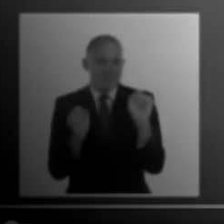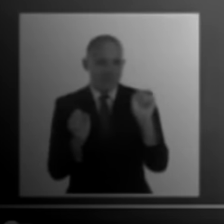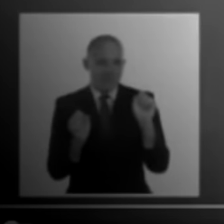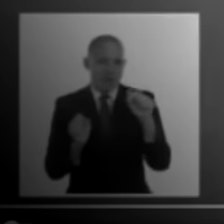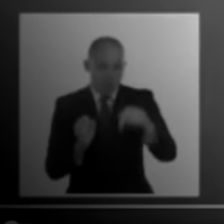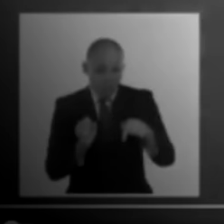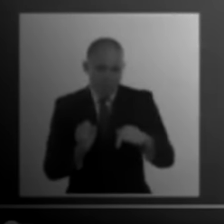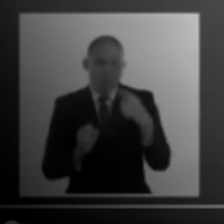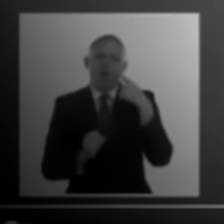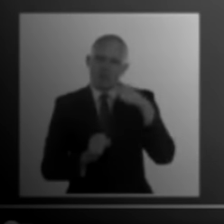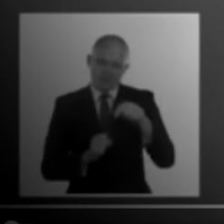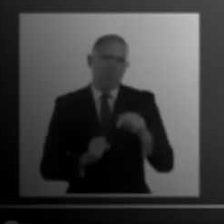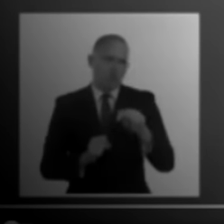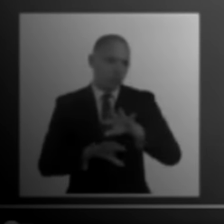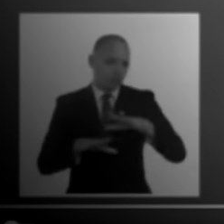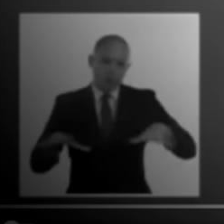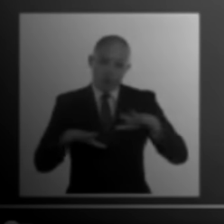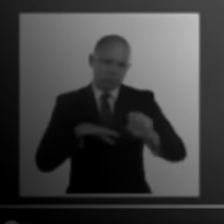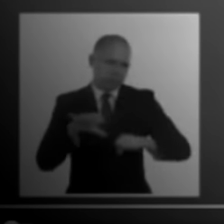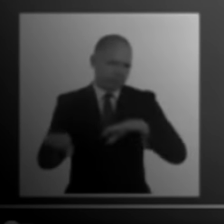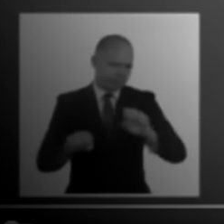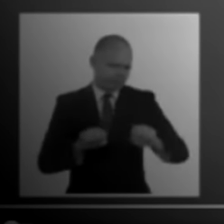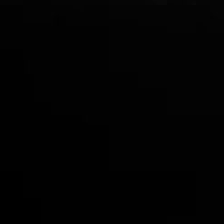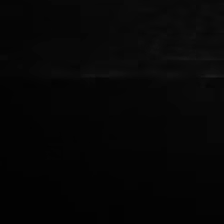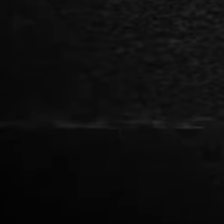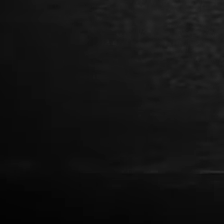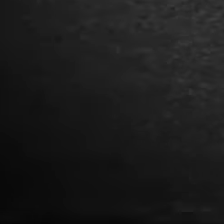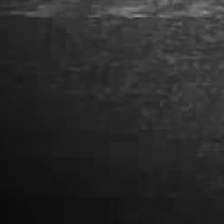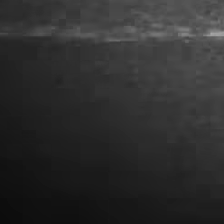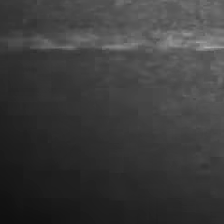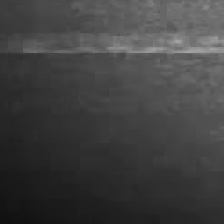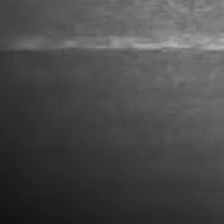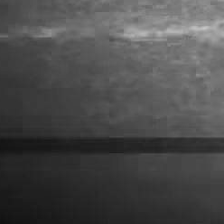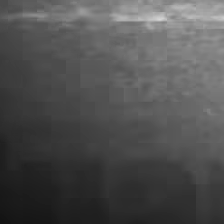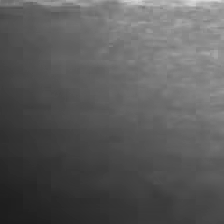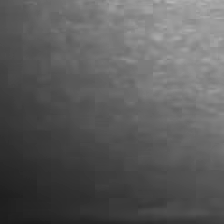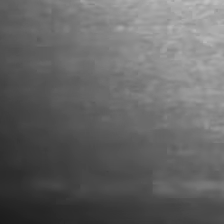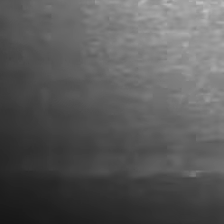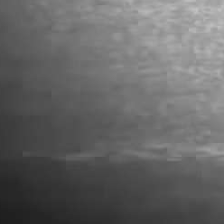3 millones de pesos y otras monedas como dólares americanos.